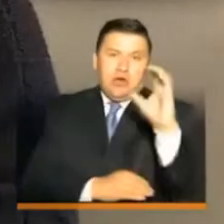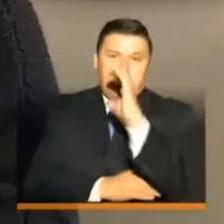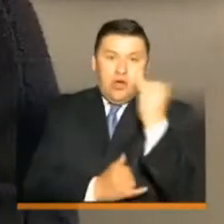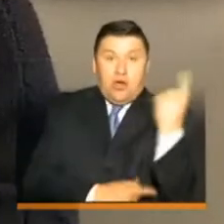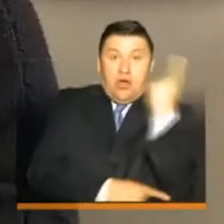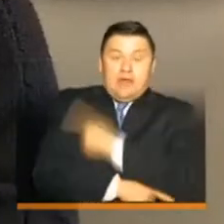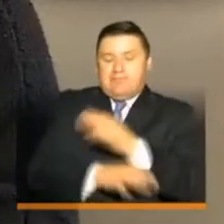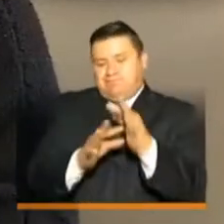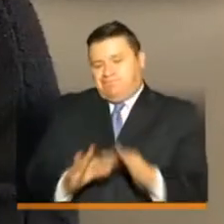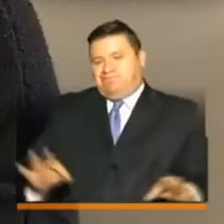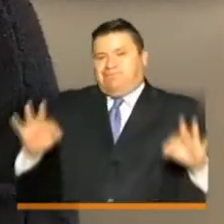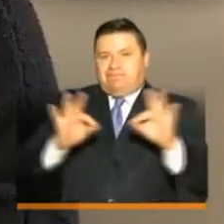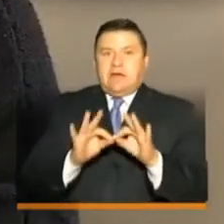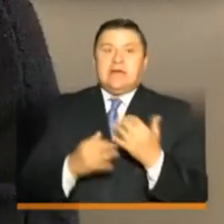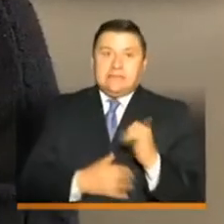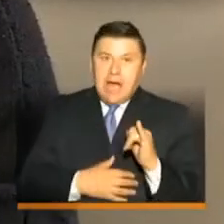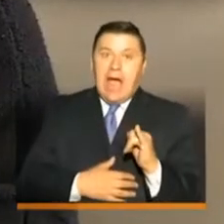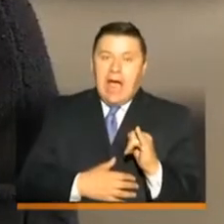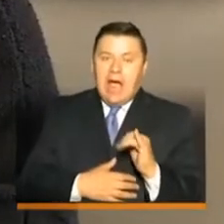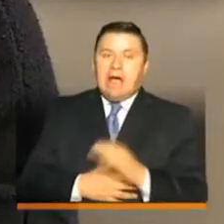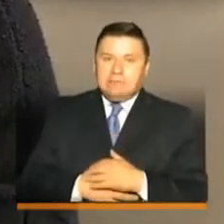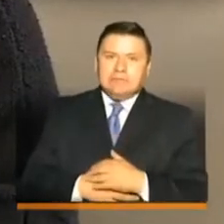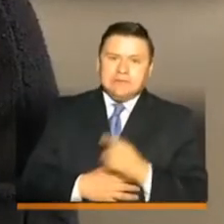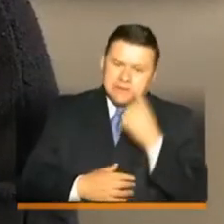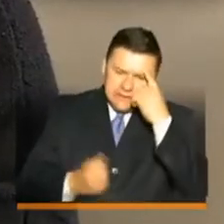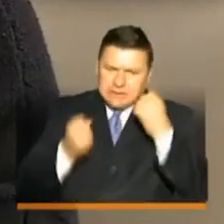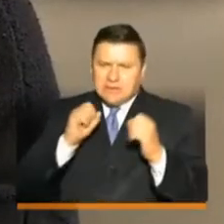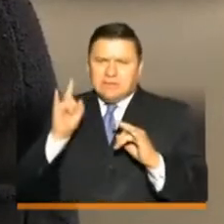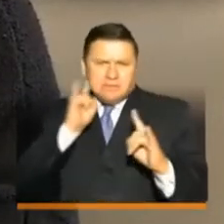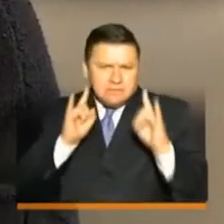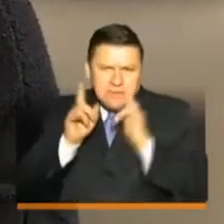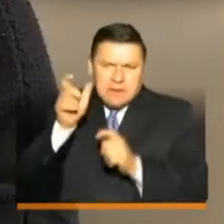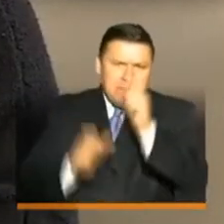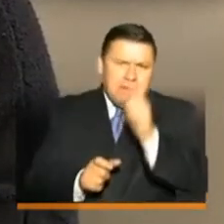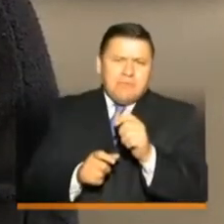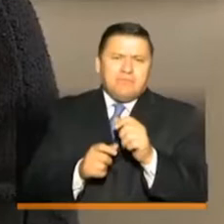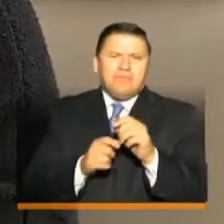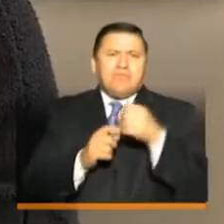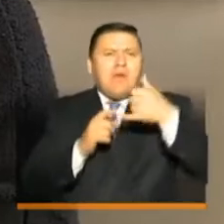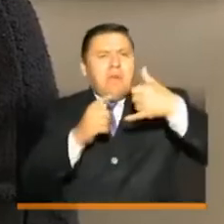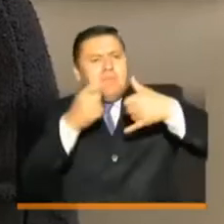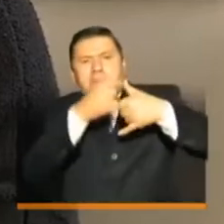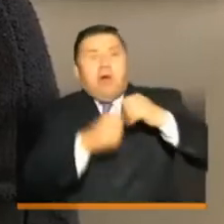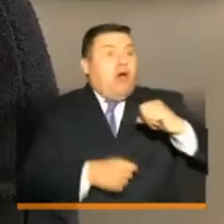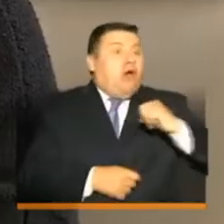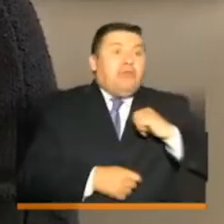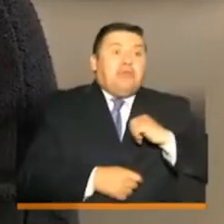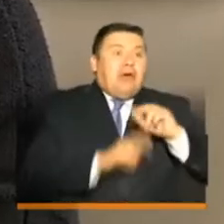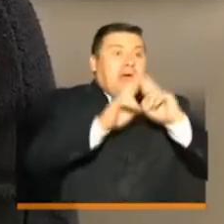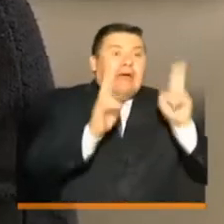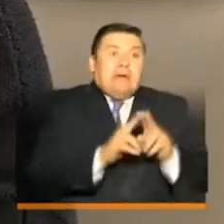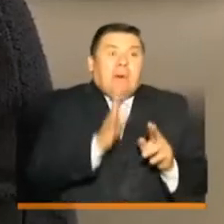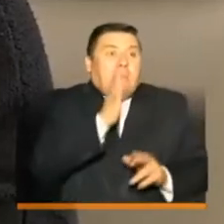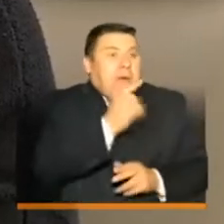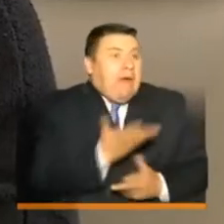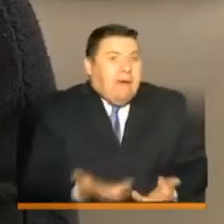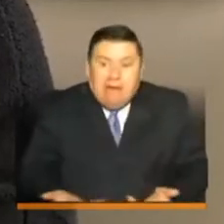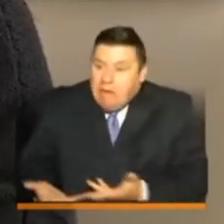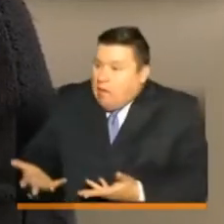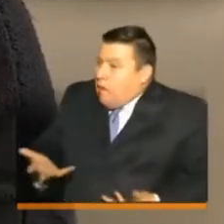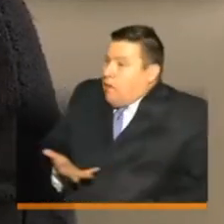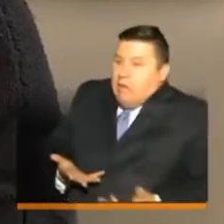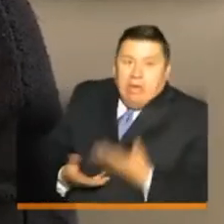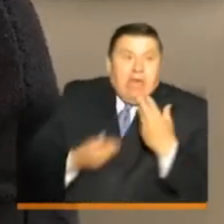Hoy es un día importante, presidente, porque hemos oído las preocupaciones de aquellos lugares donde todavía no tenemos conectividad y nuestra